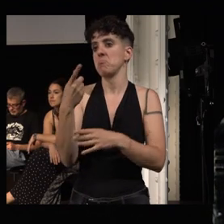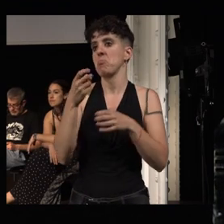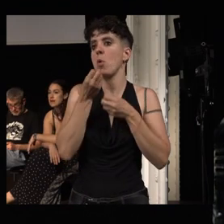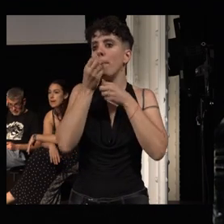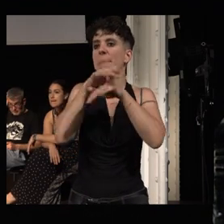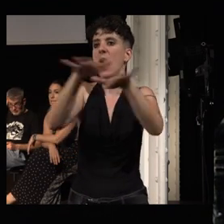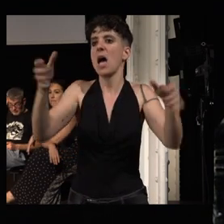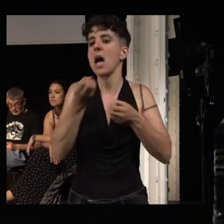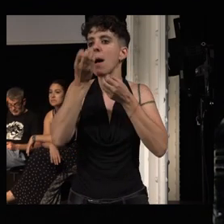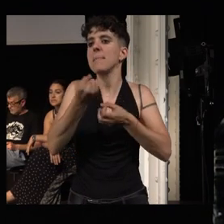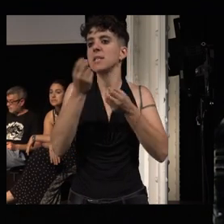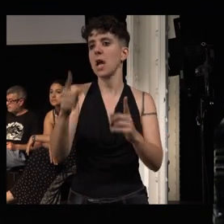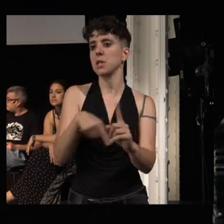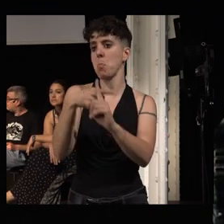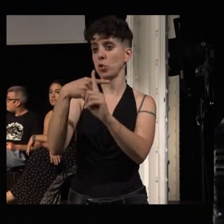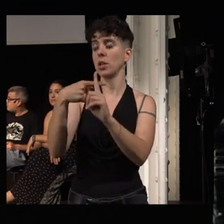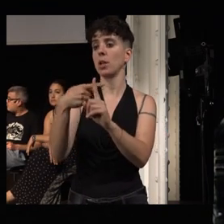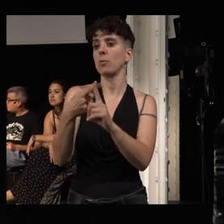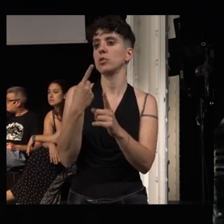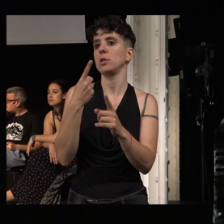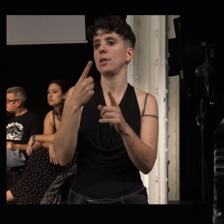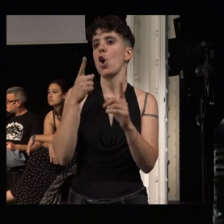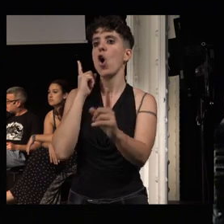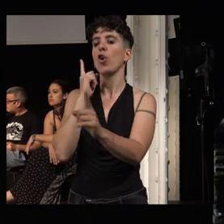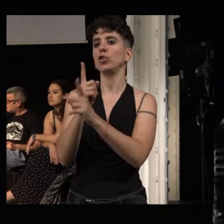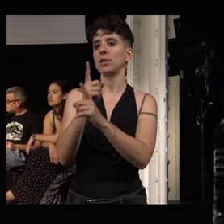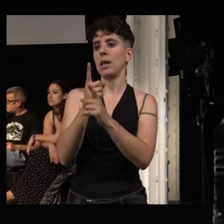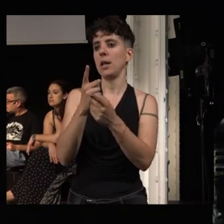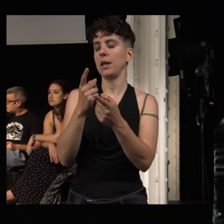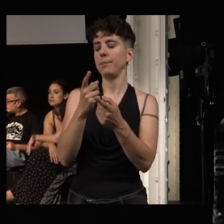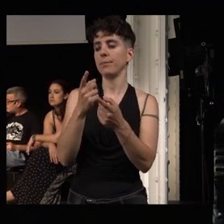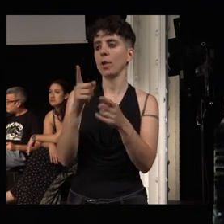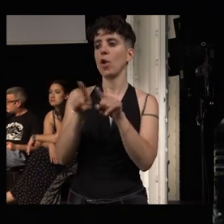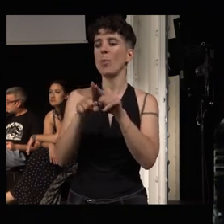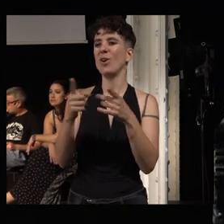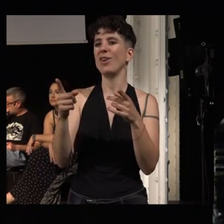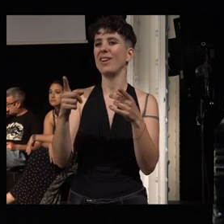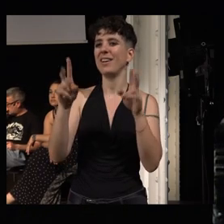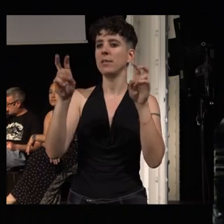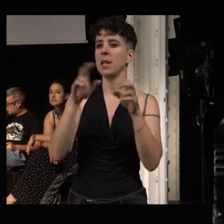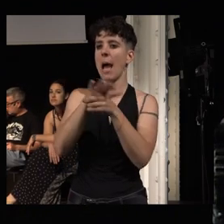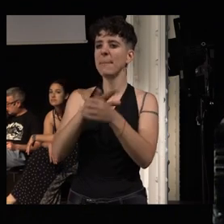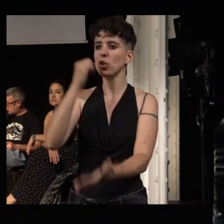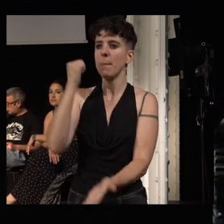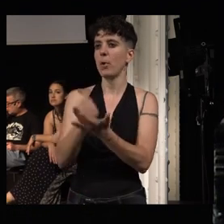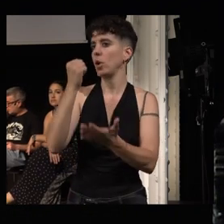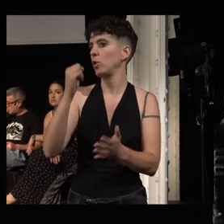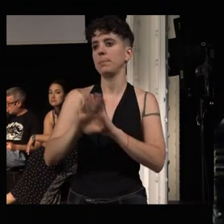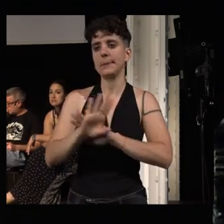por parte de las administraciones y de la diversidad sexual y de género, pero que no se queden en el orden de lo simbólico, ¿no? Sino que mensajes positivos, pero que